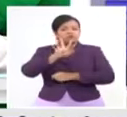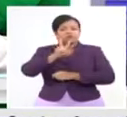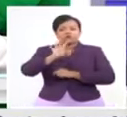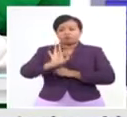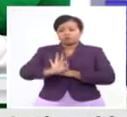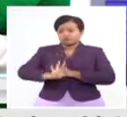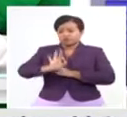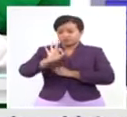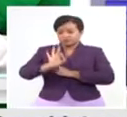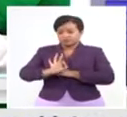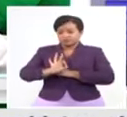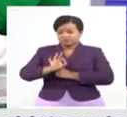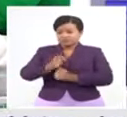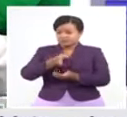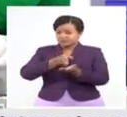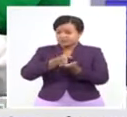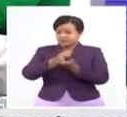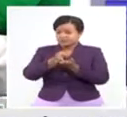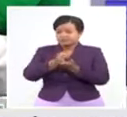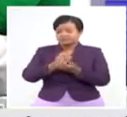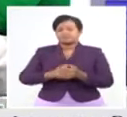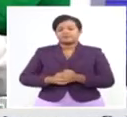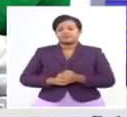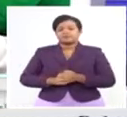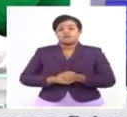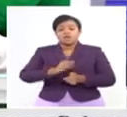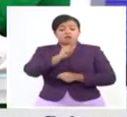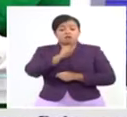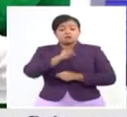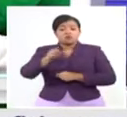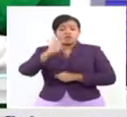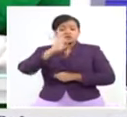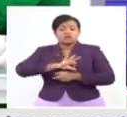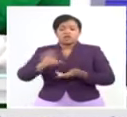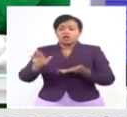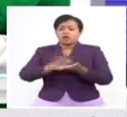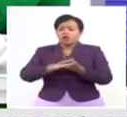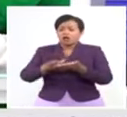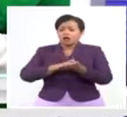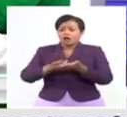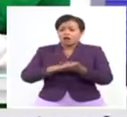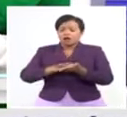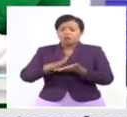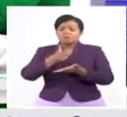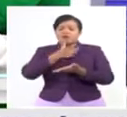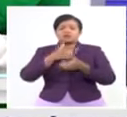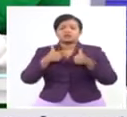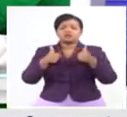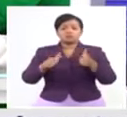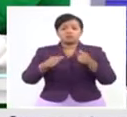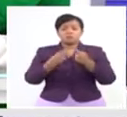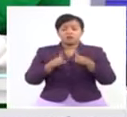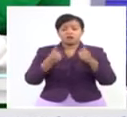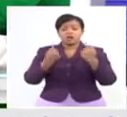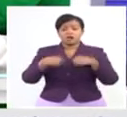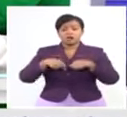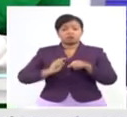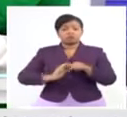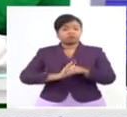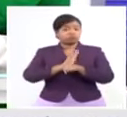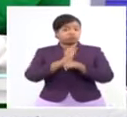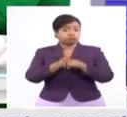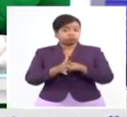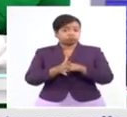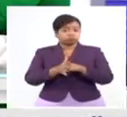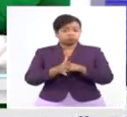femenino. Asintomáticos, el 4,7% tampoco tiene modificación. De todos los